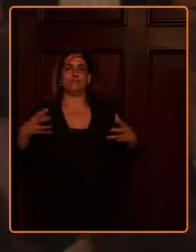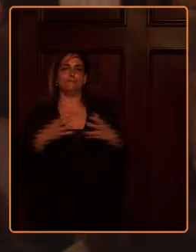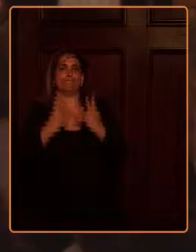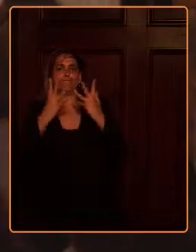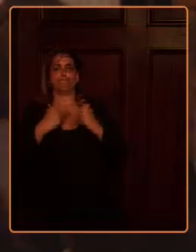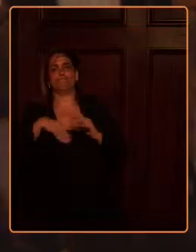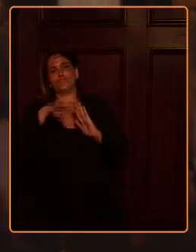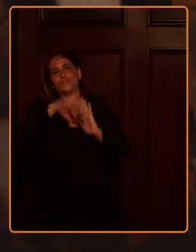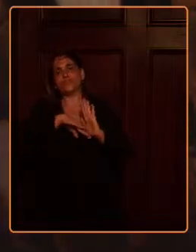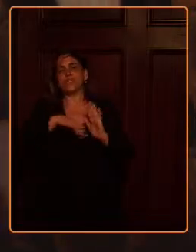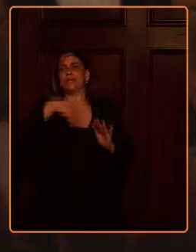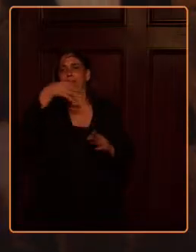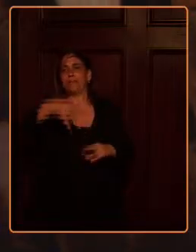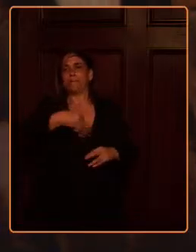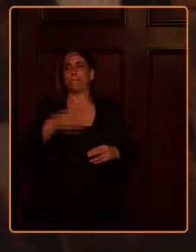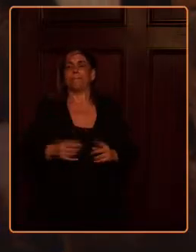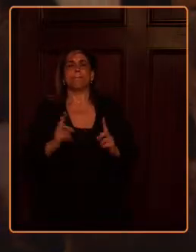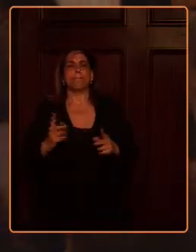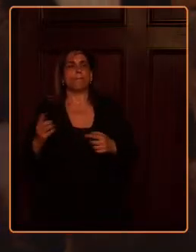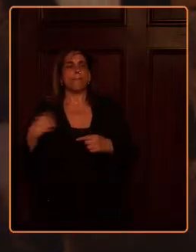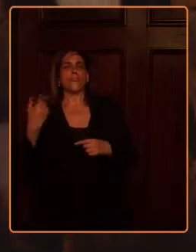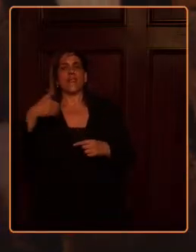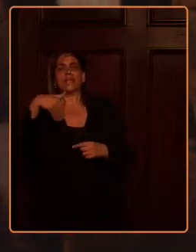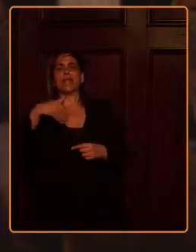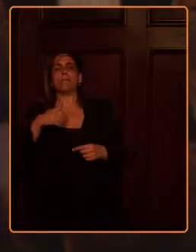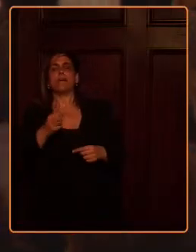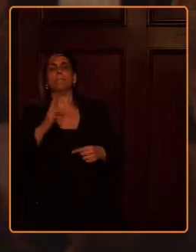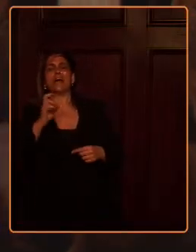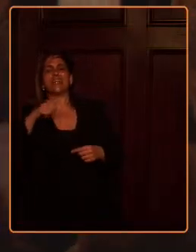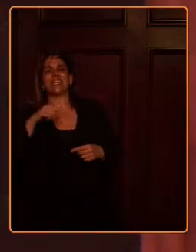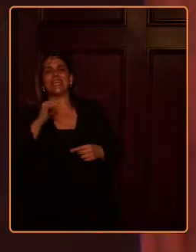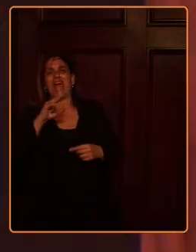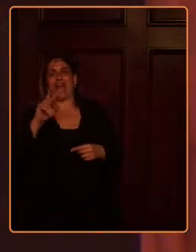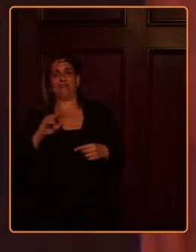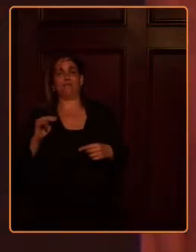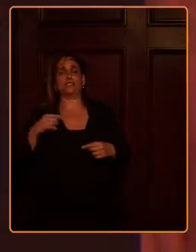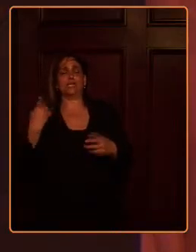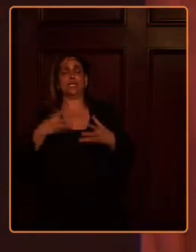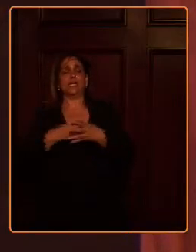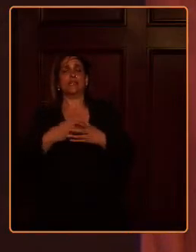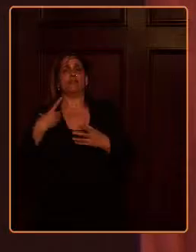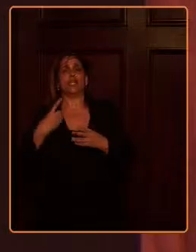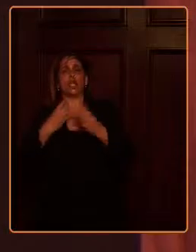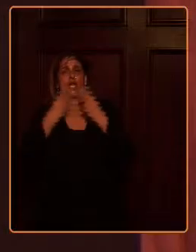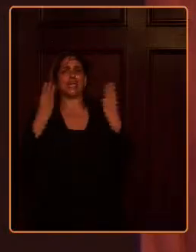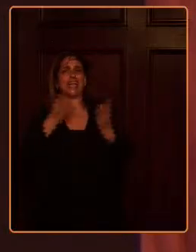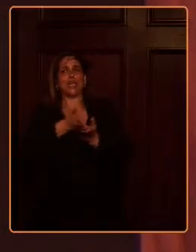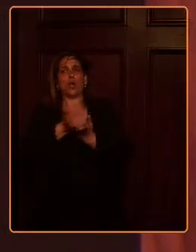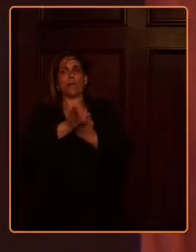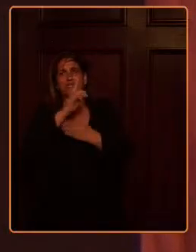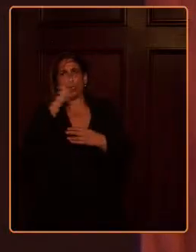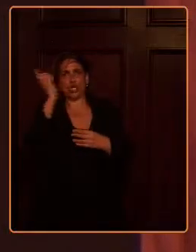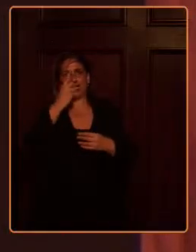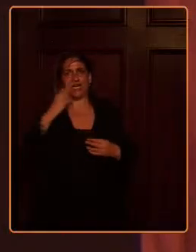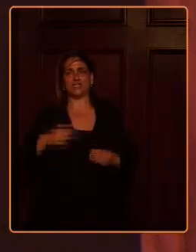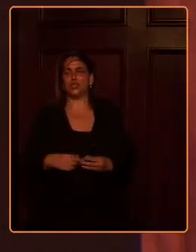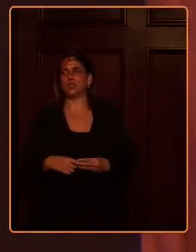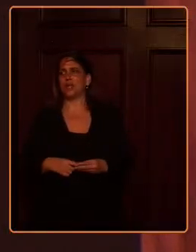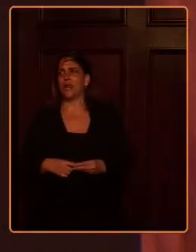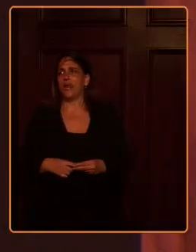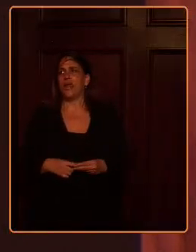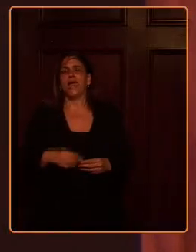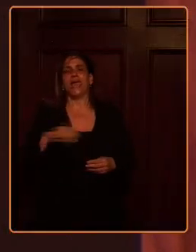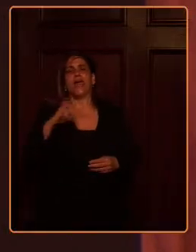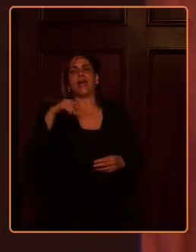que van a comenzar a hablar. También viene por aquí Martín Alves, director general de Cooperación Internacional.